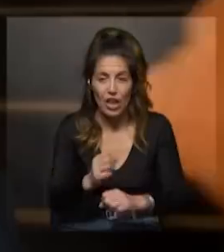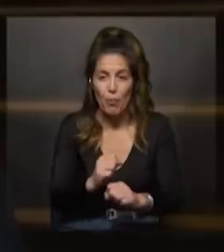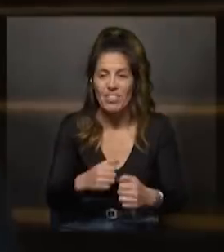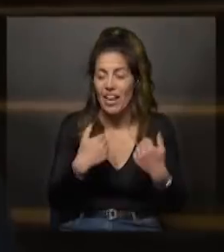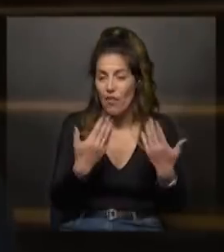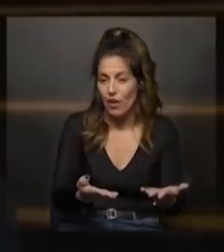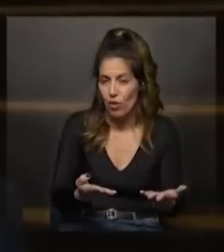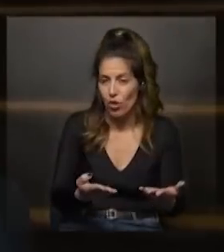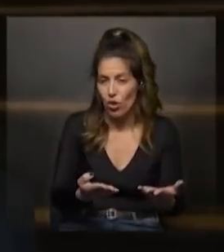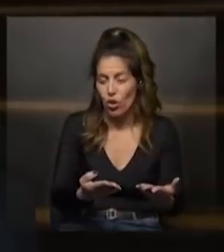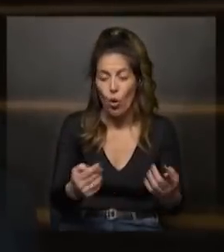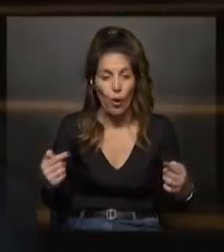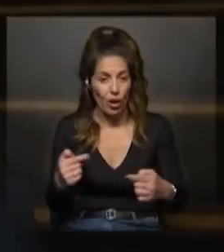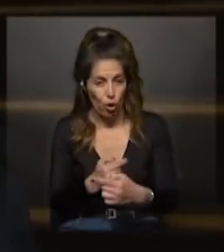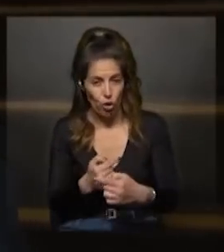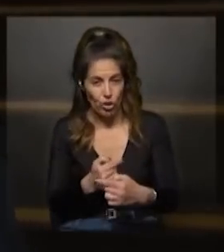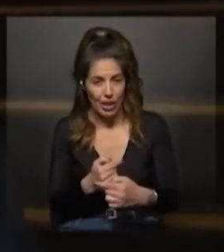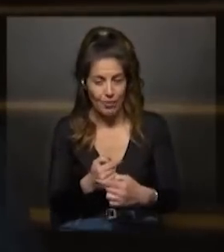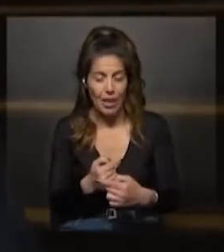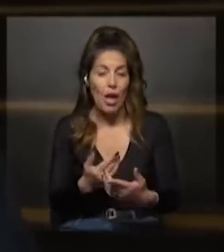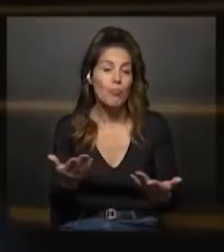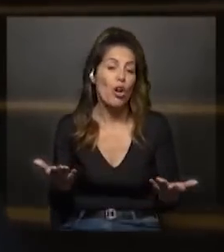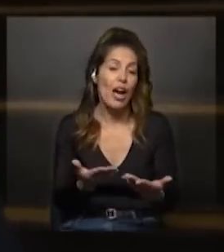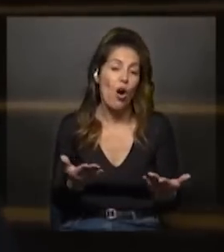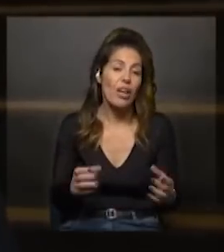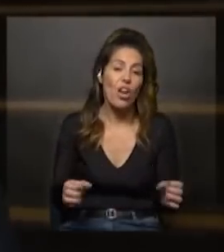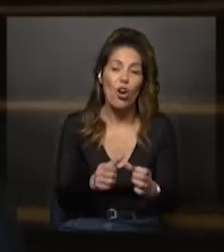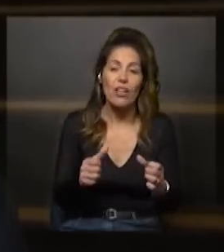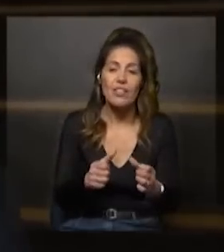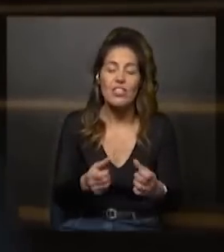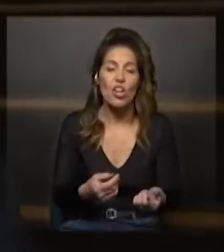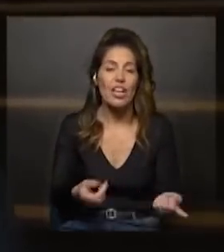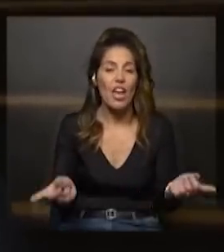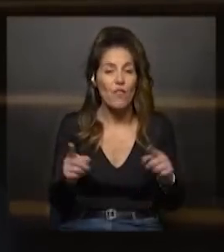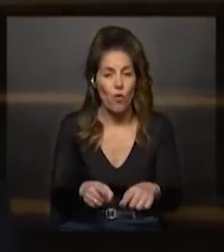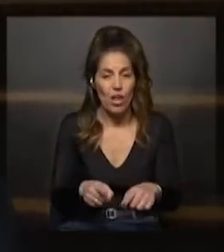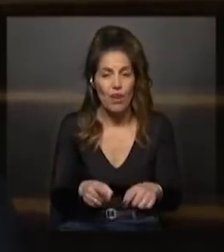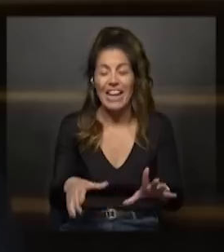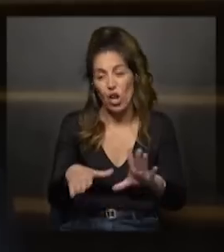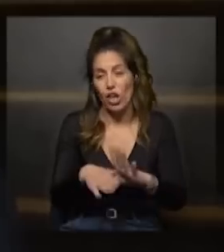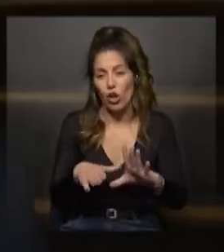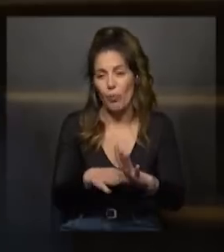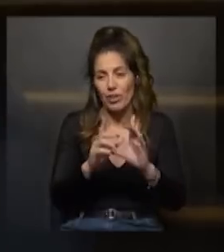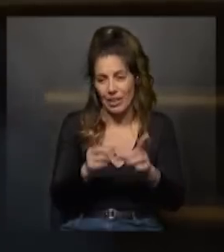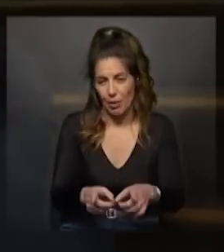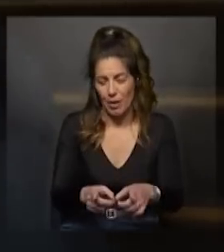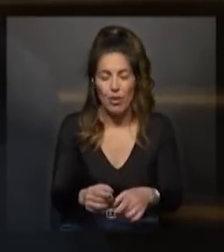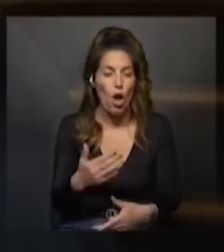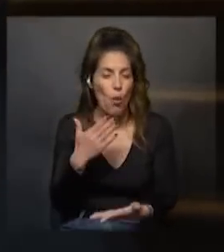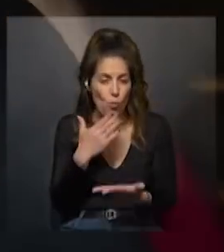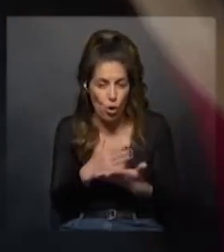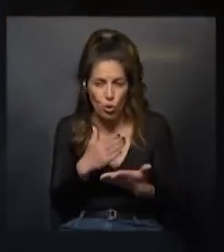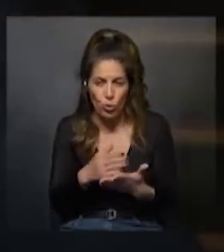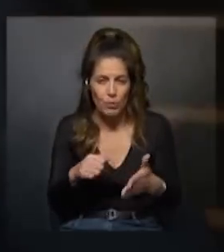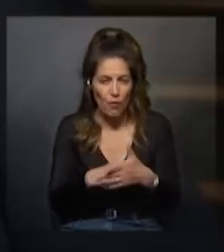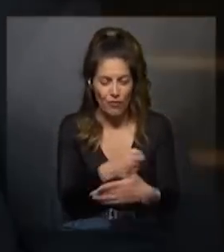favor o puede ser en contra del docente por ahora lo que se ha hecho es la restitución que era lo que correspondía además por Por último el fin